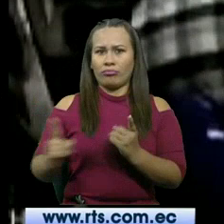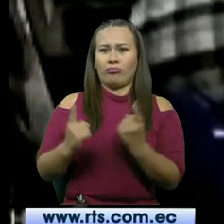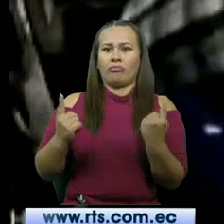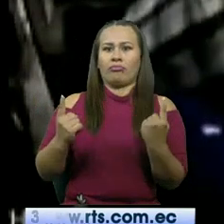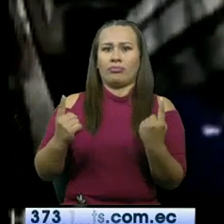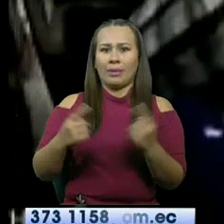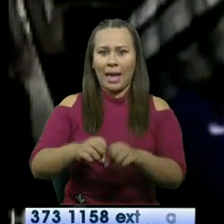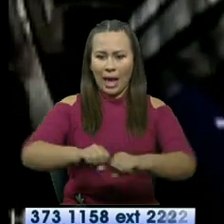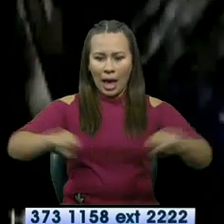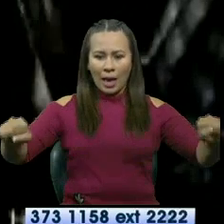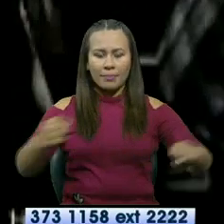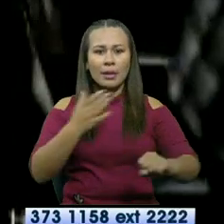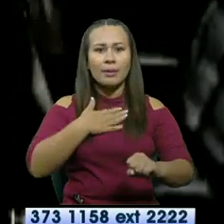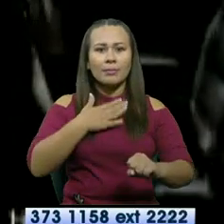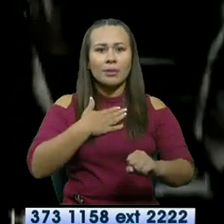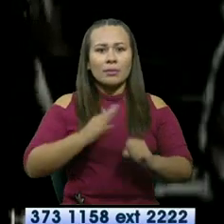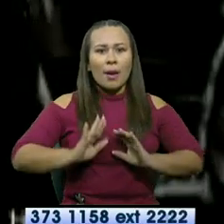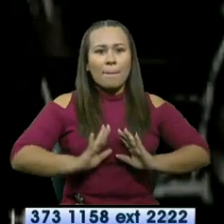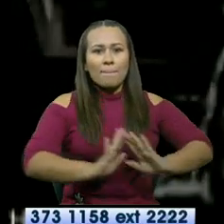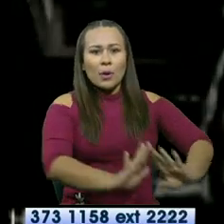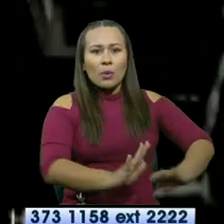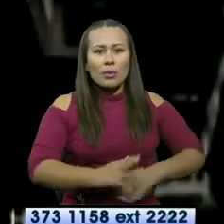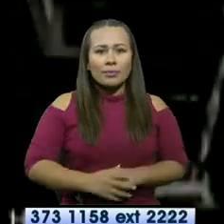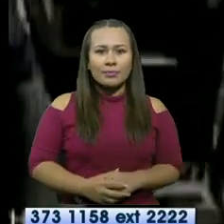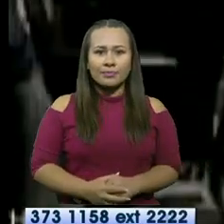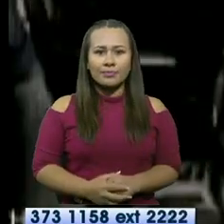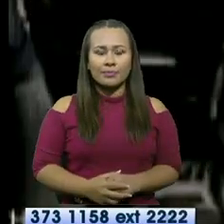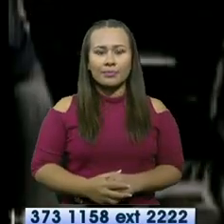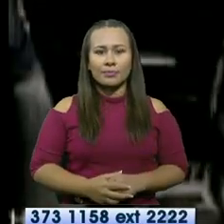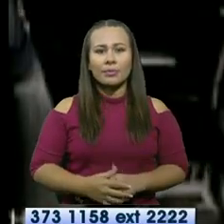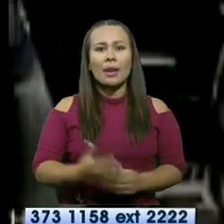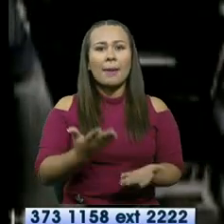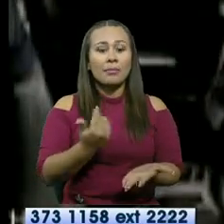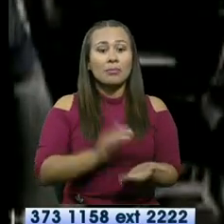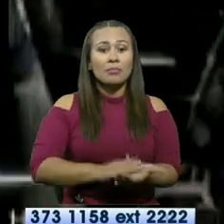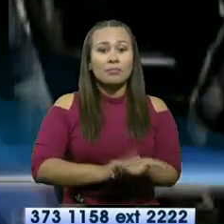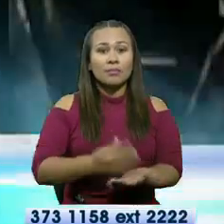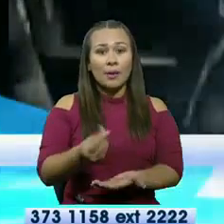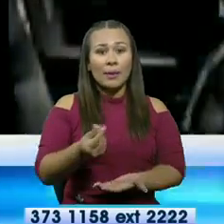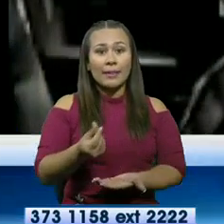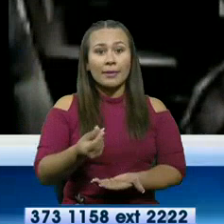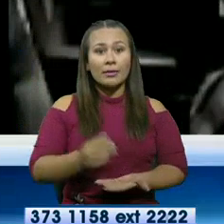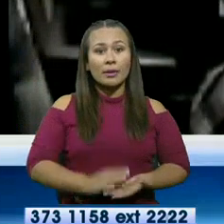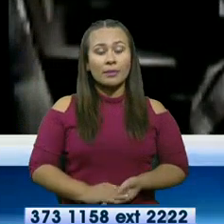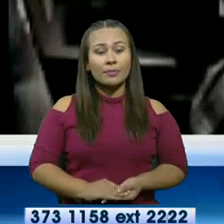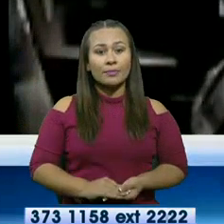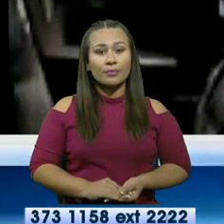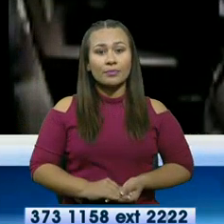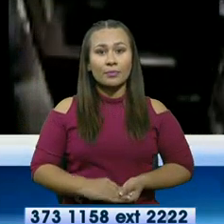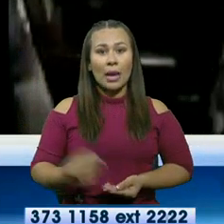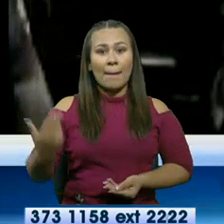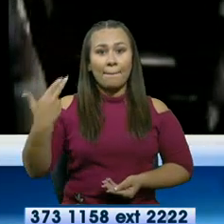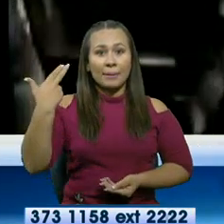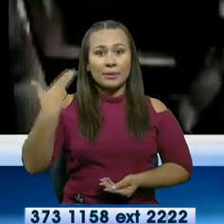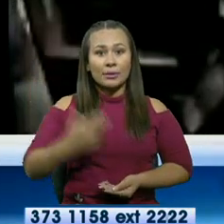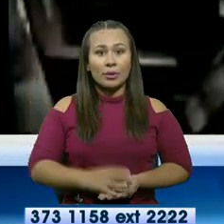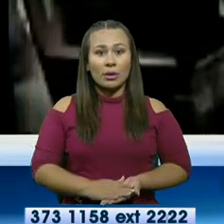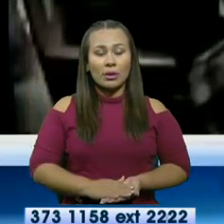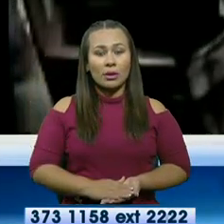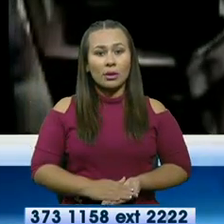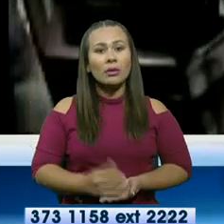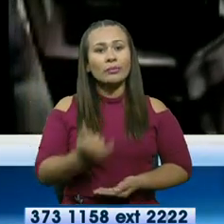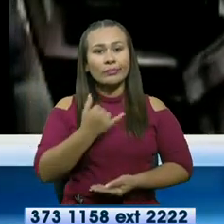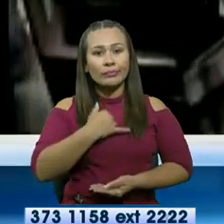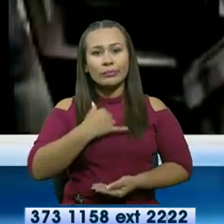dos entran directo hacia mí, se me abalanzan, me piden el dinero de la caja, todo el dinero, me apunta con una pistola. Y tuve